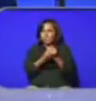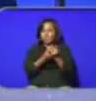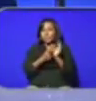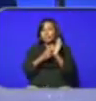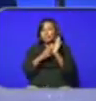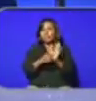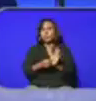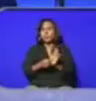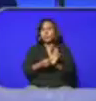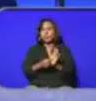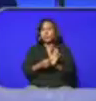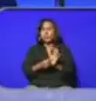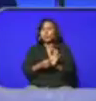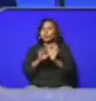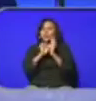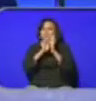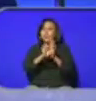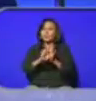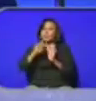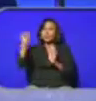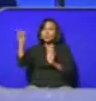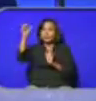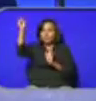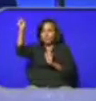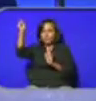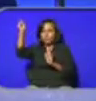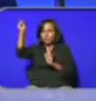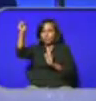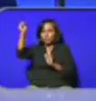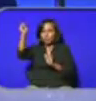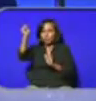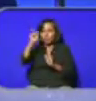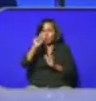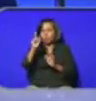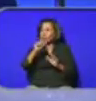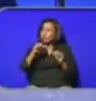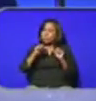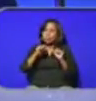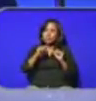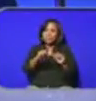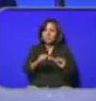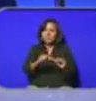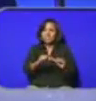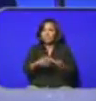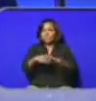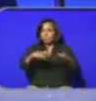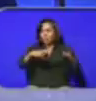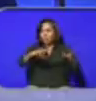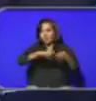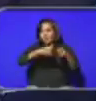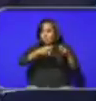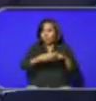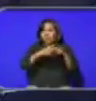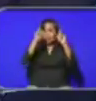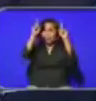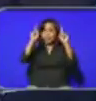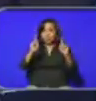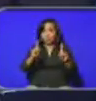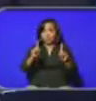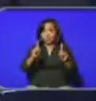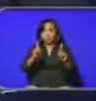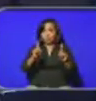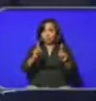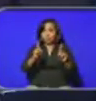éxito. No seguir acumulando el problema de calidad de la educación en forma generalizada en nuestro país, sino hacer de ICSE